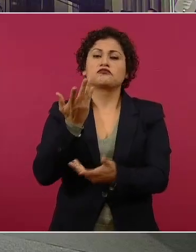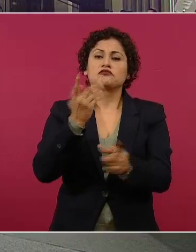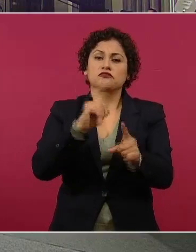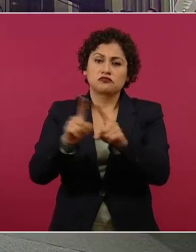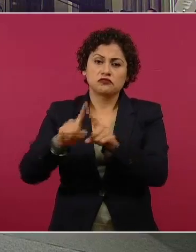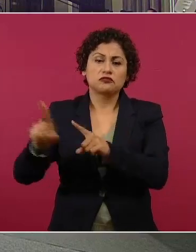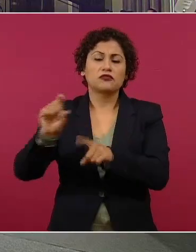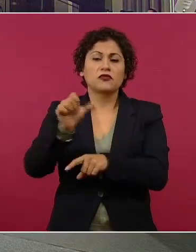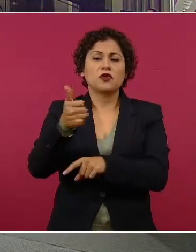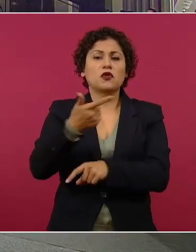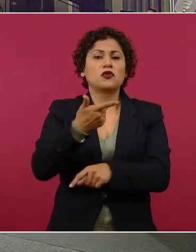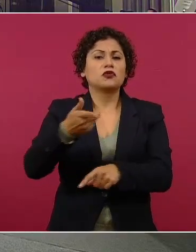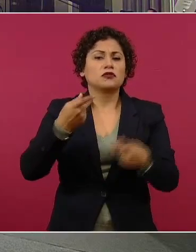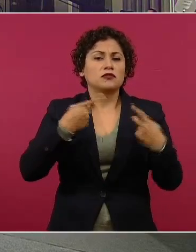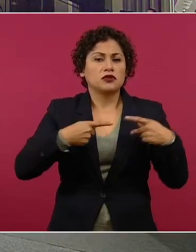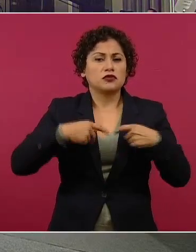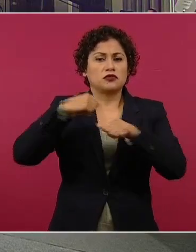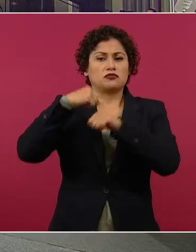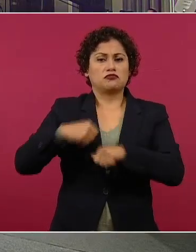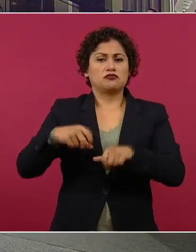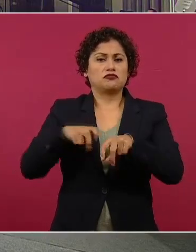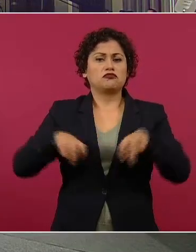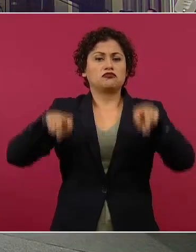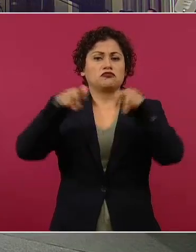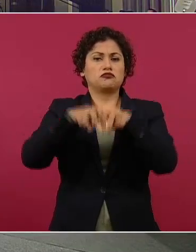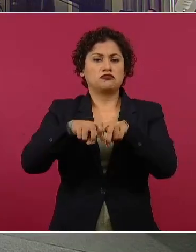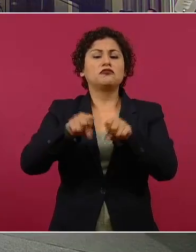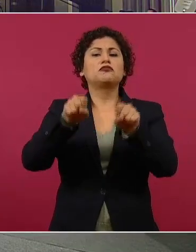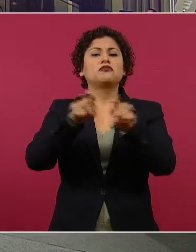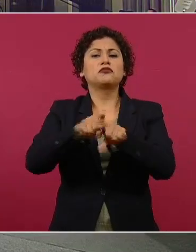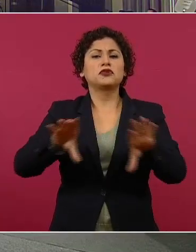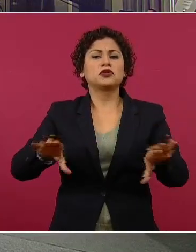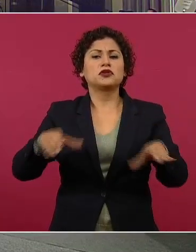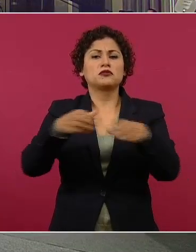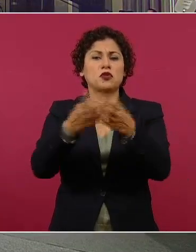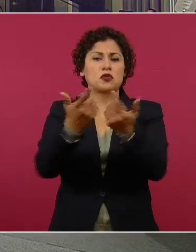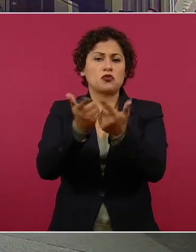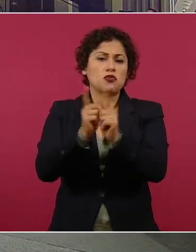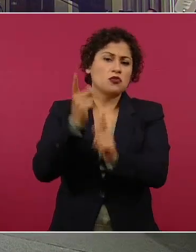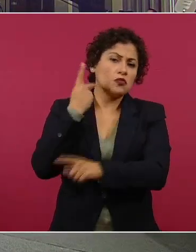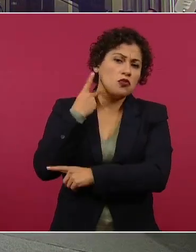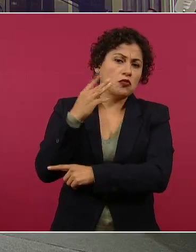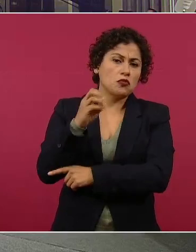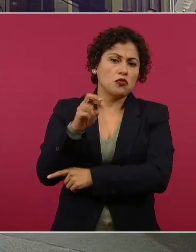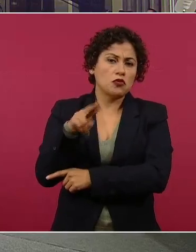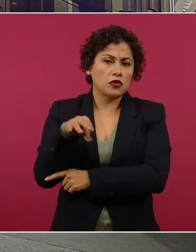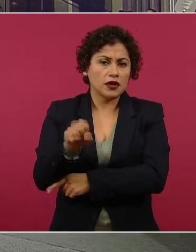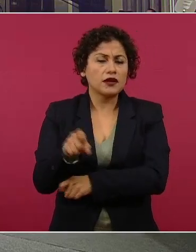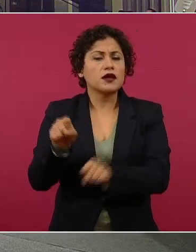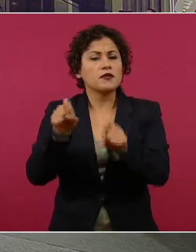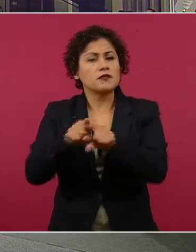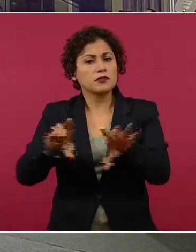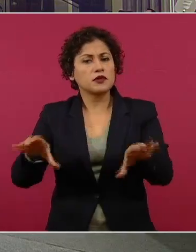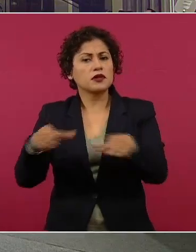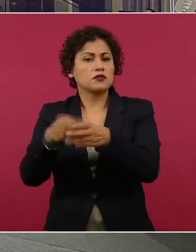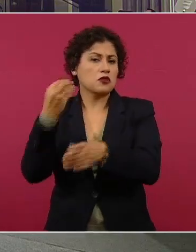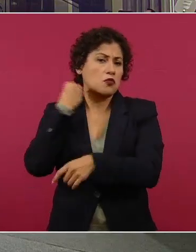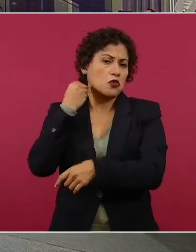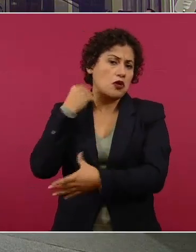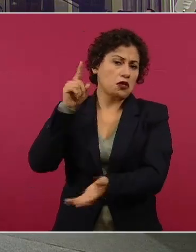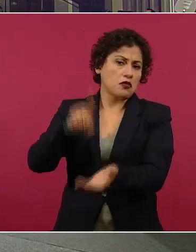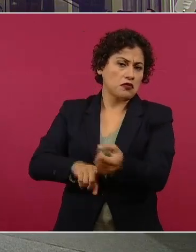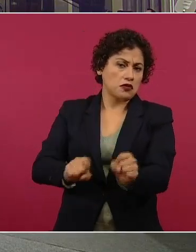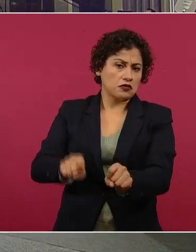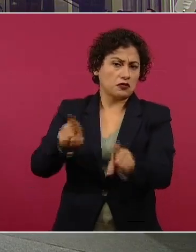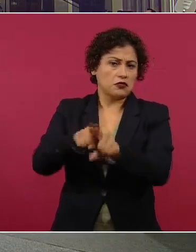Laida Sansores, sentado en el podio del Tercer Congreso Nacional de Morena, que señala también que encabezó la Comisión de Abogados del CEN de Morena, y